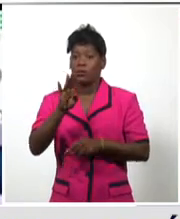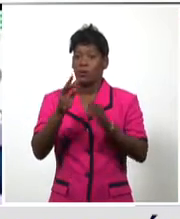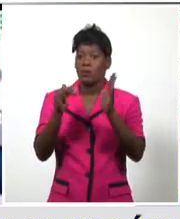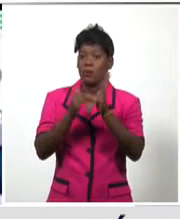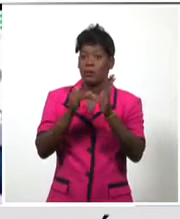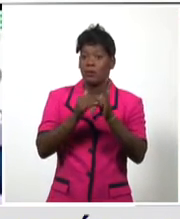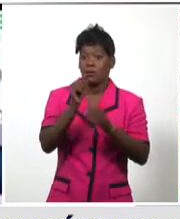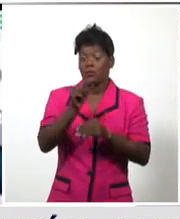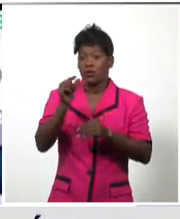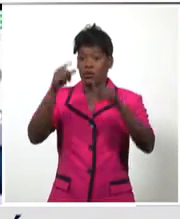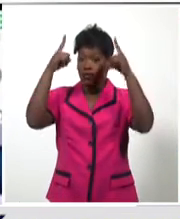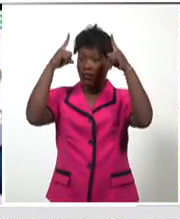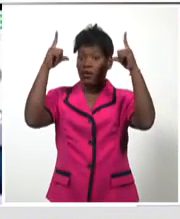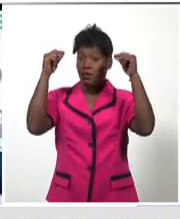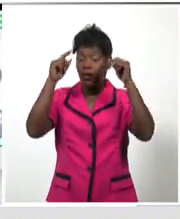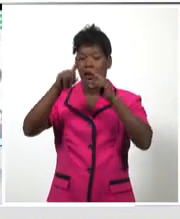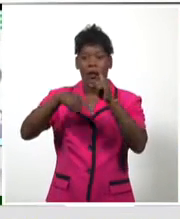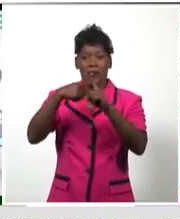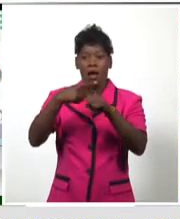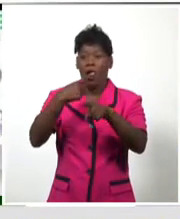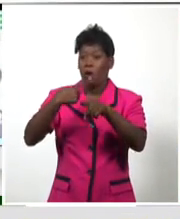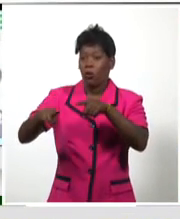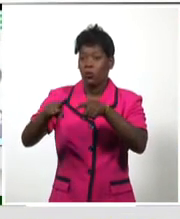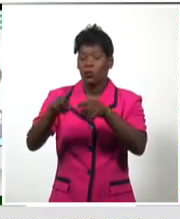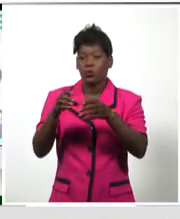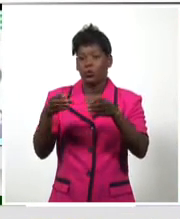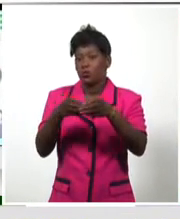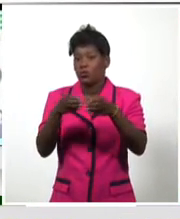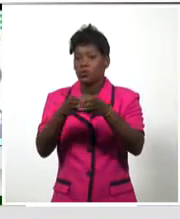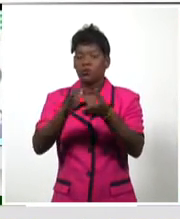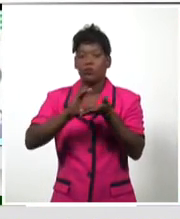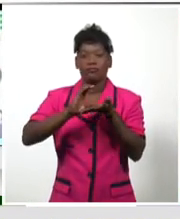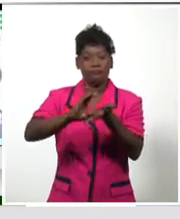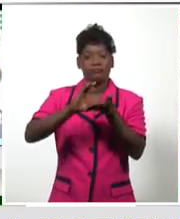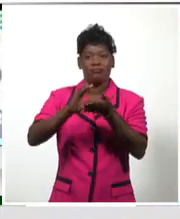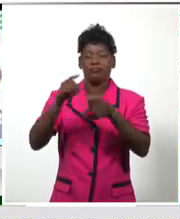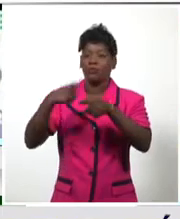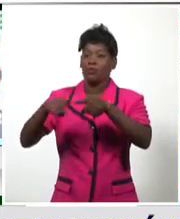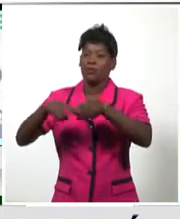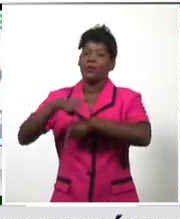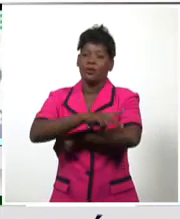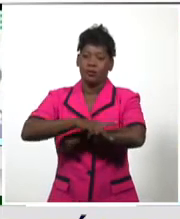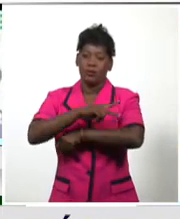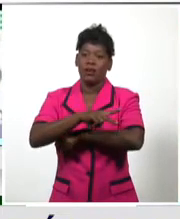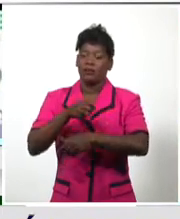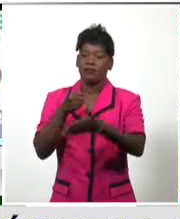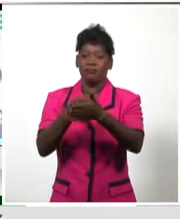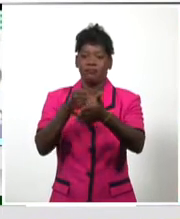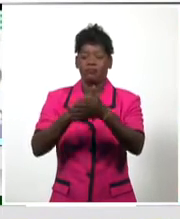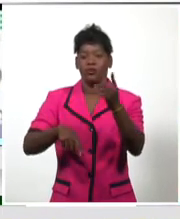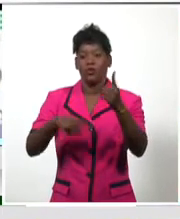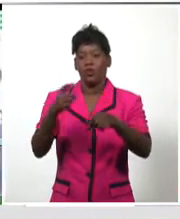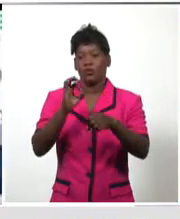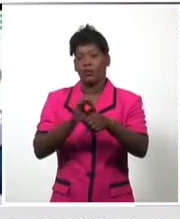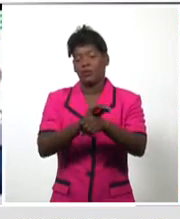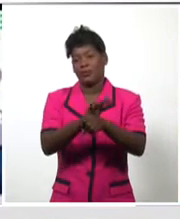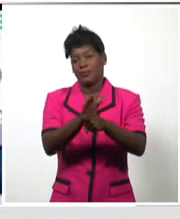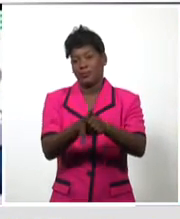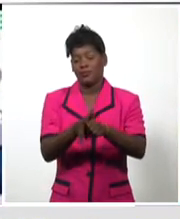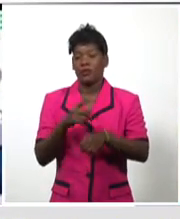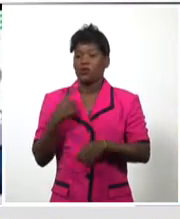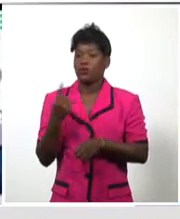1.062 que están en 25 brigadas de la Henry Reef por todo el mundo, batallando también contra la COVID-19. Nosotros queremos